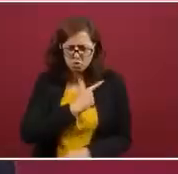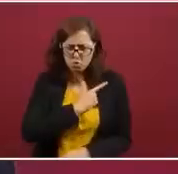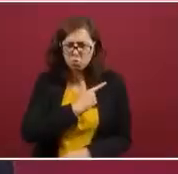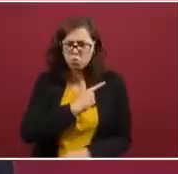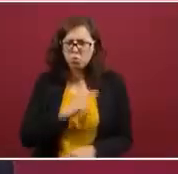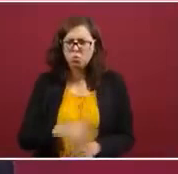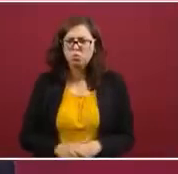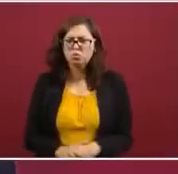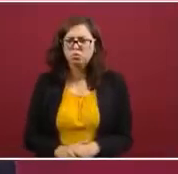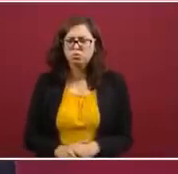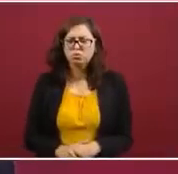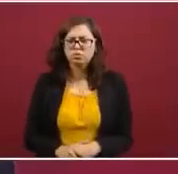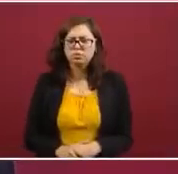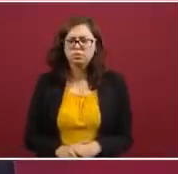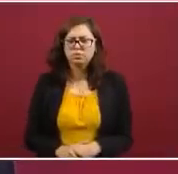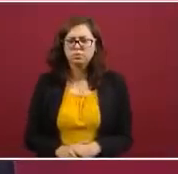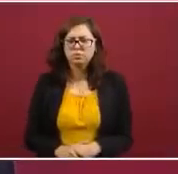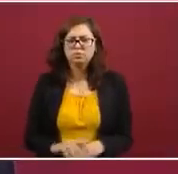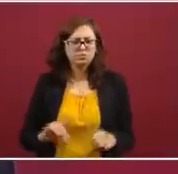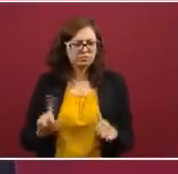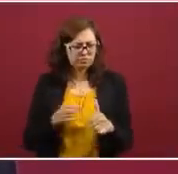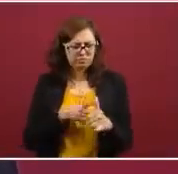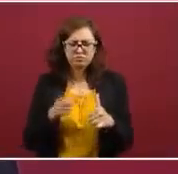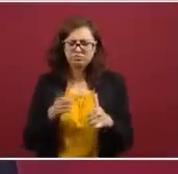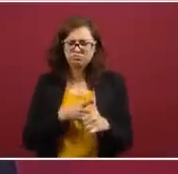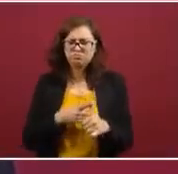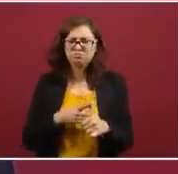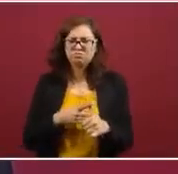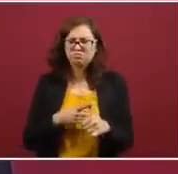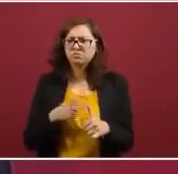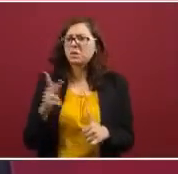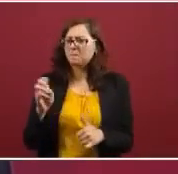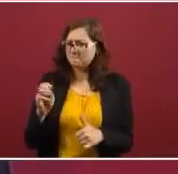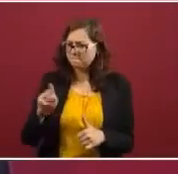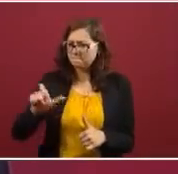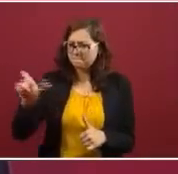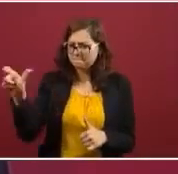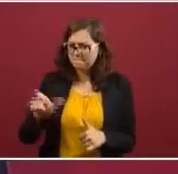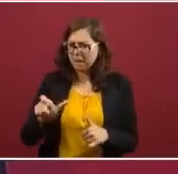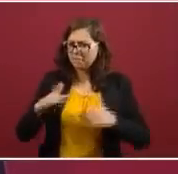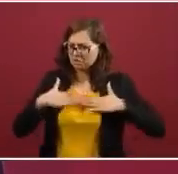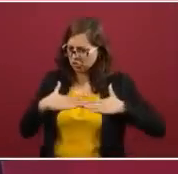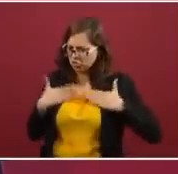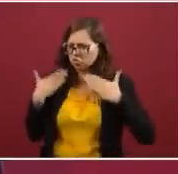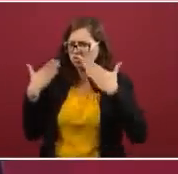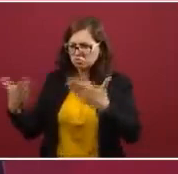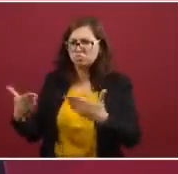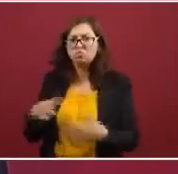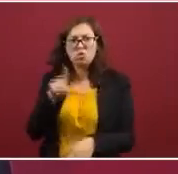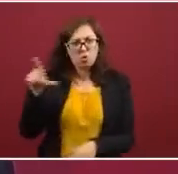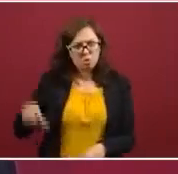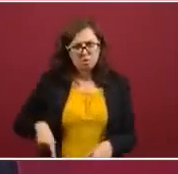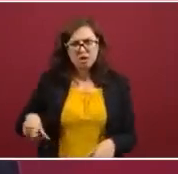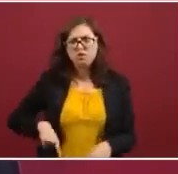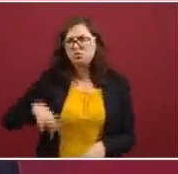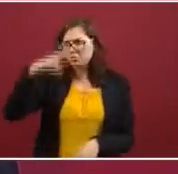que tenemos gran confianza en Pemex y en el gobierno de México. Como